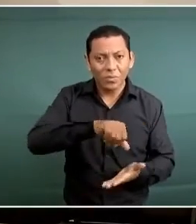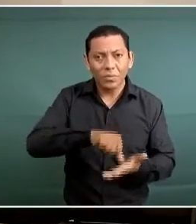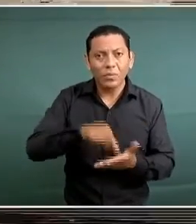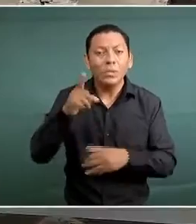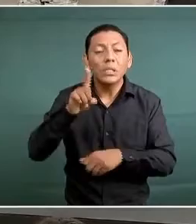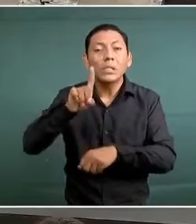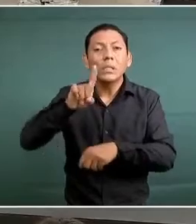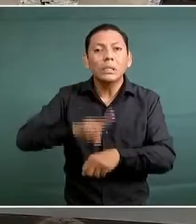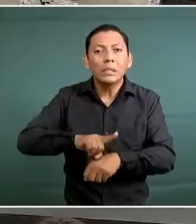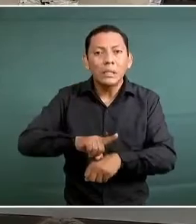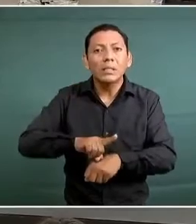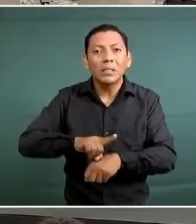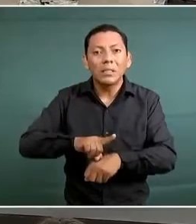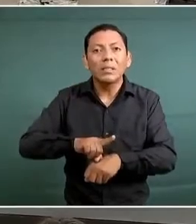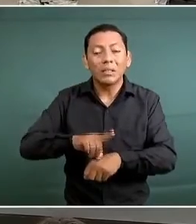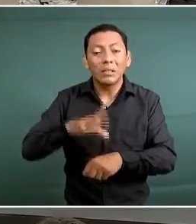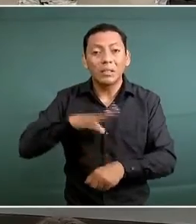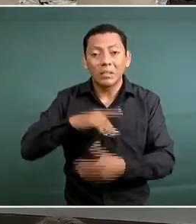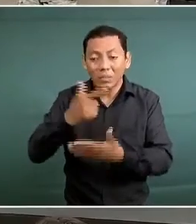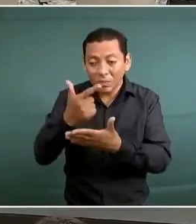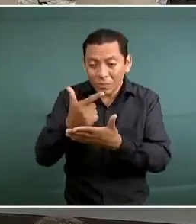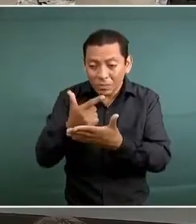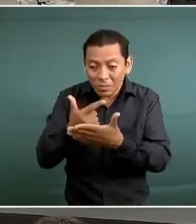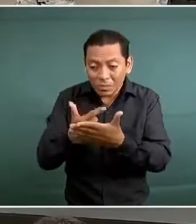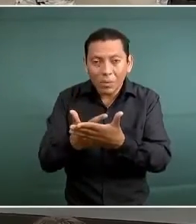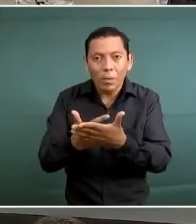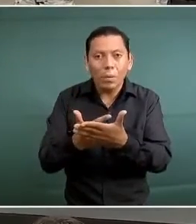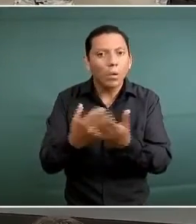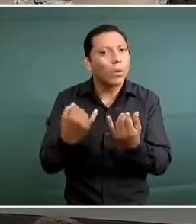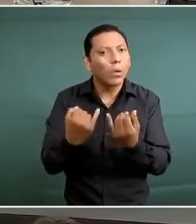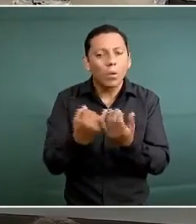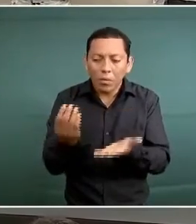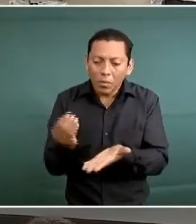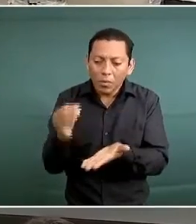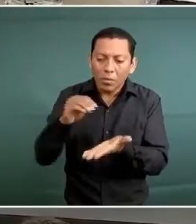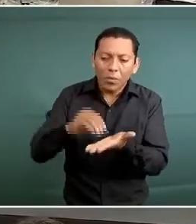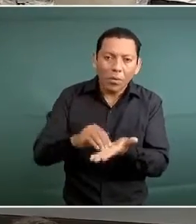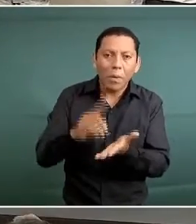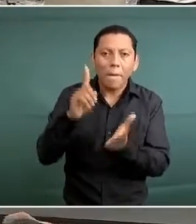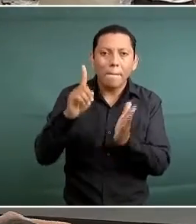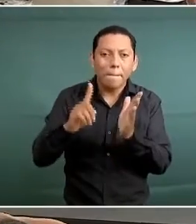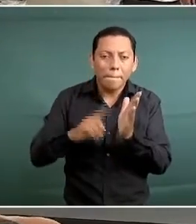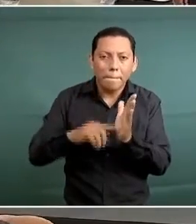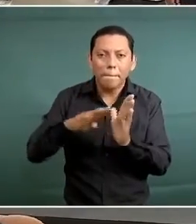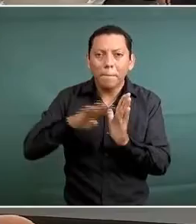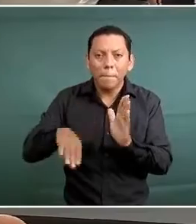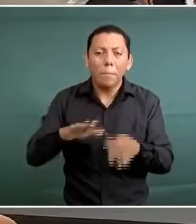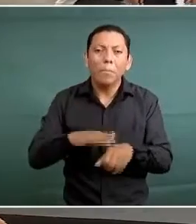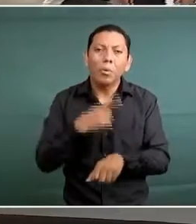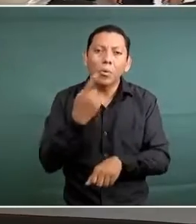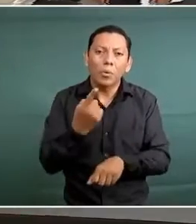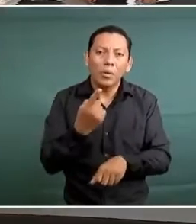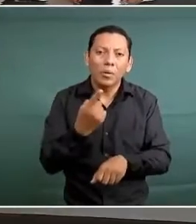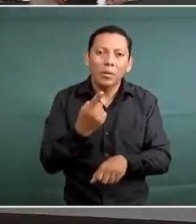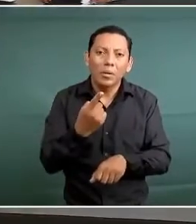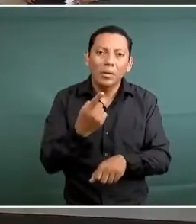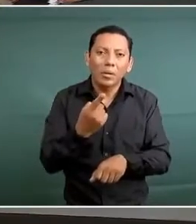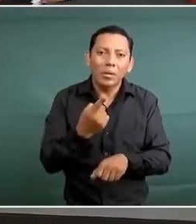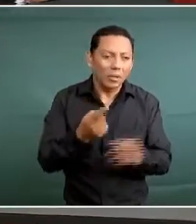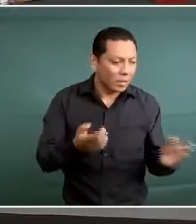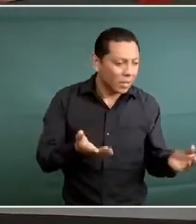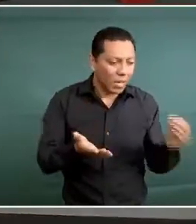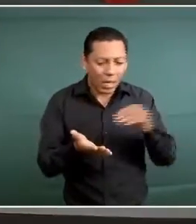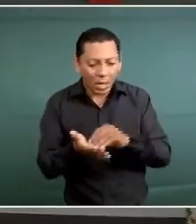día que se registran los más de mil fallecidos, porque se hace una actualización.